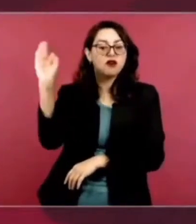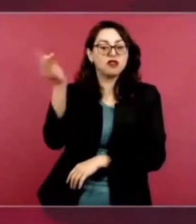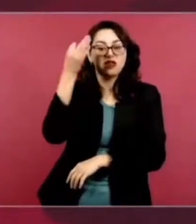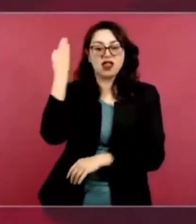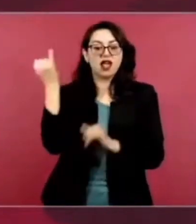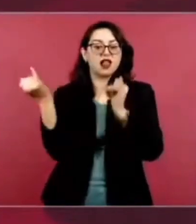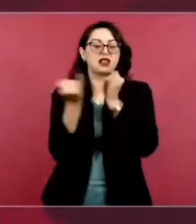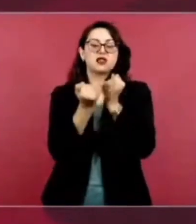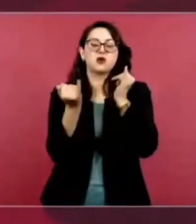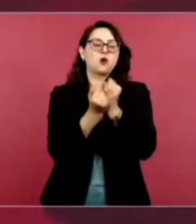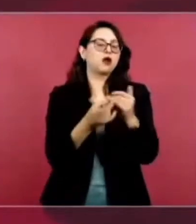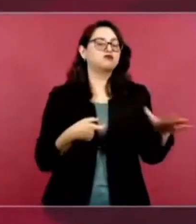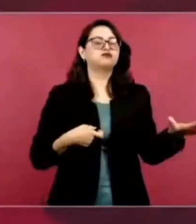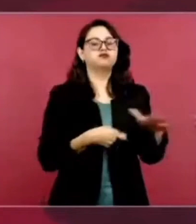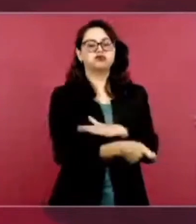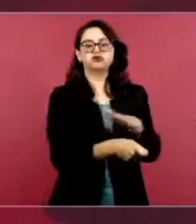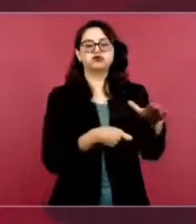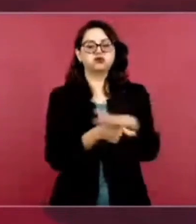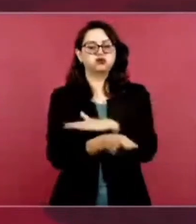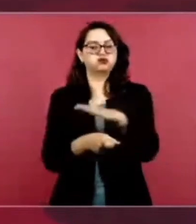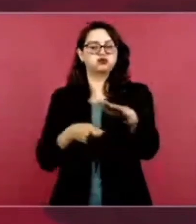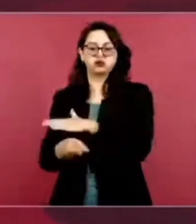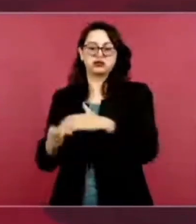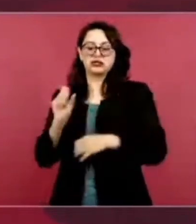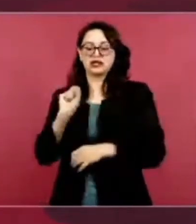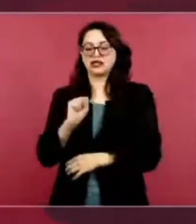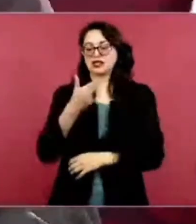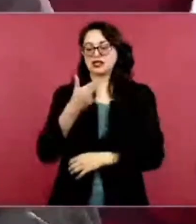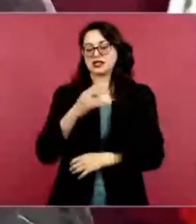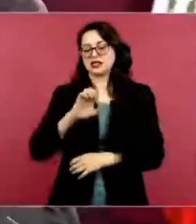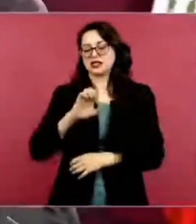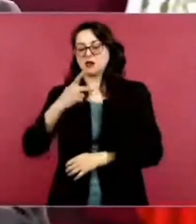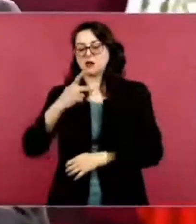un oficio de autorización de Hacienda